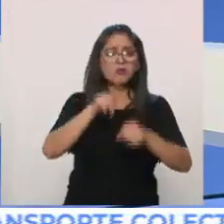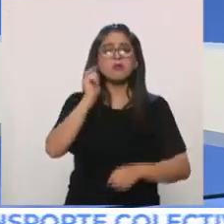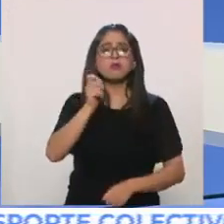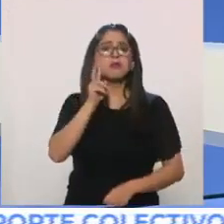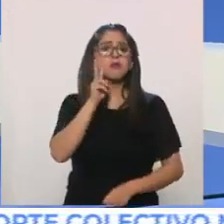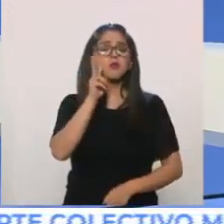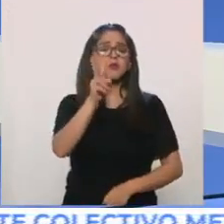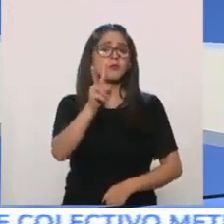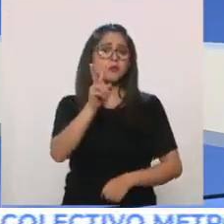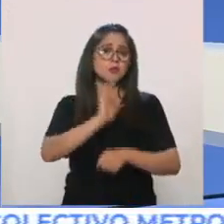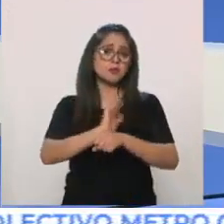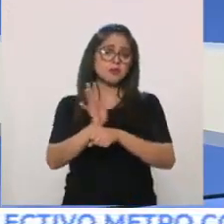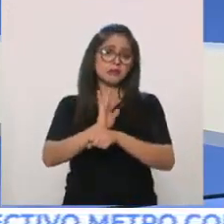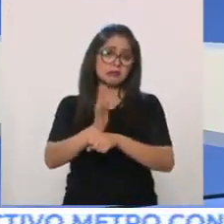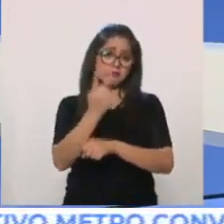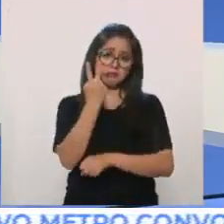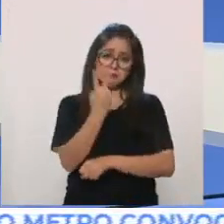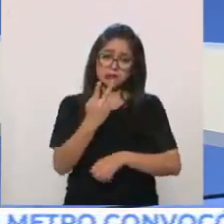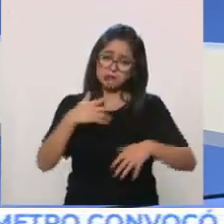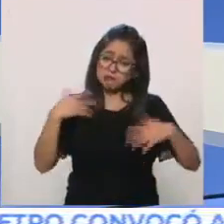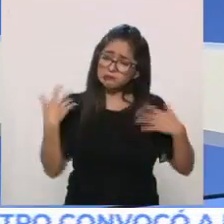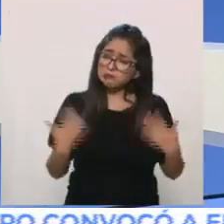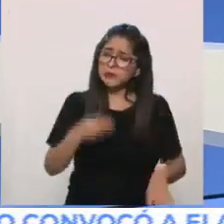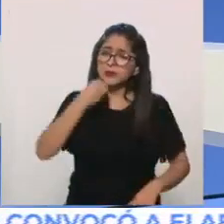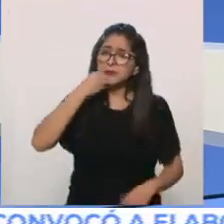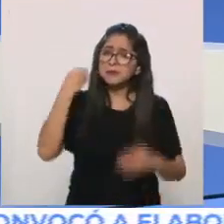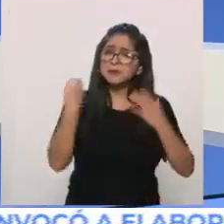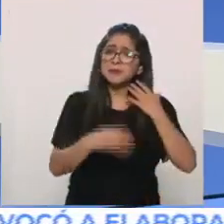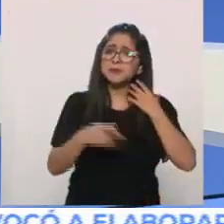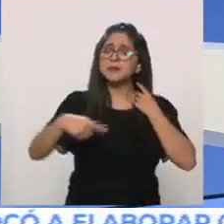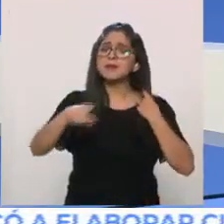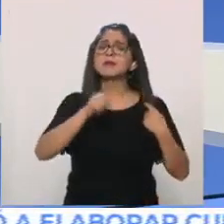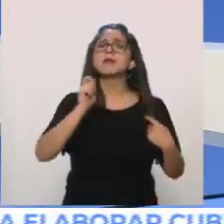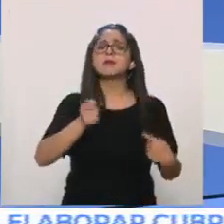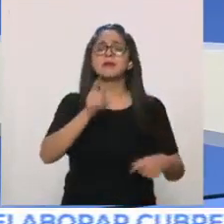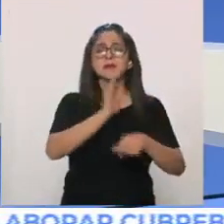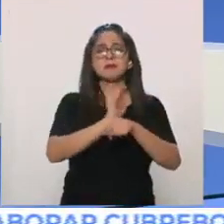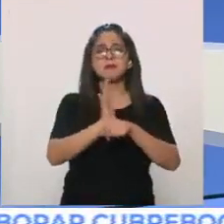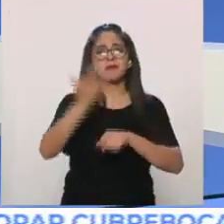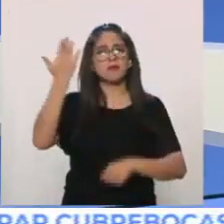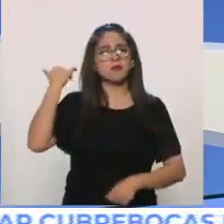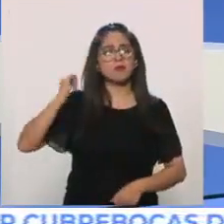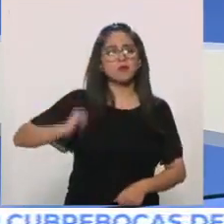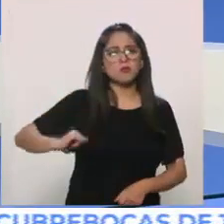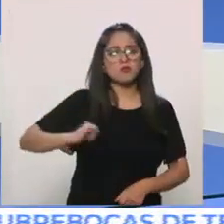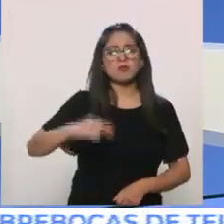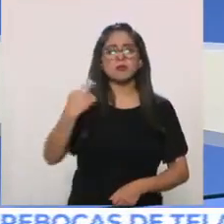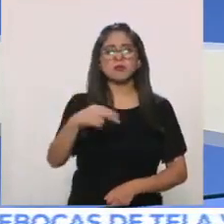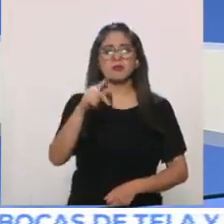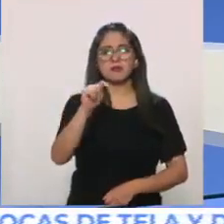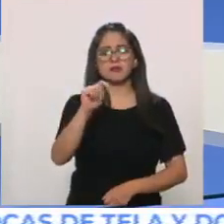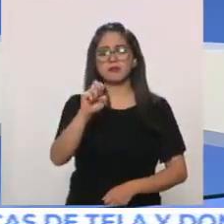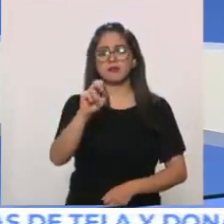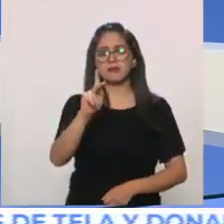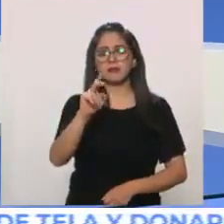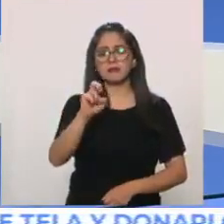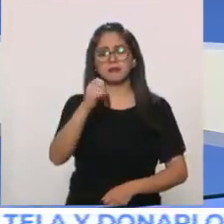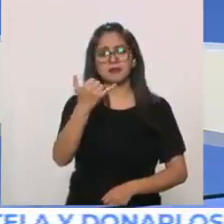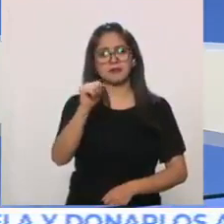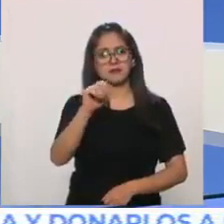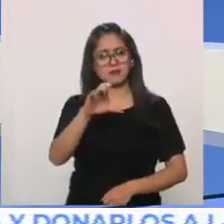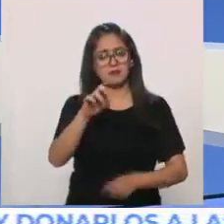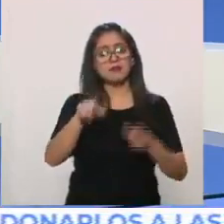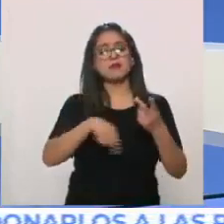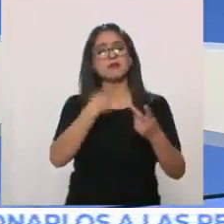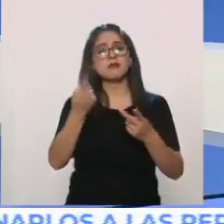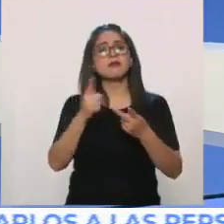dos grandes proyecciones, dos grandes películas como parte, decíamos, de este ciclo de joyas de cine mexicano. Se trata de Tepeyac y Puño de Hierro. Abril